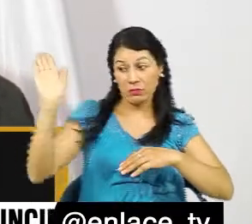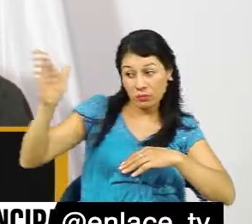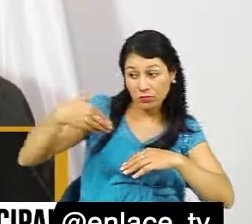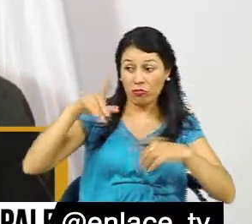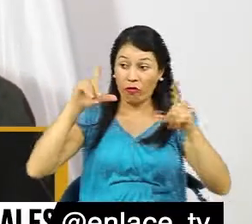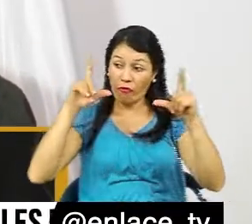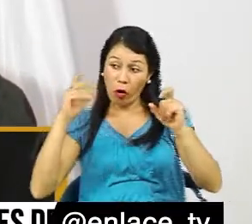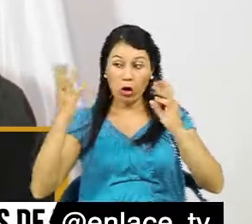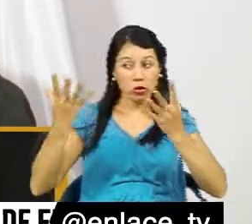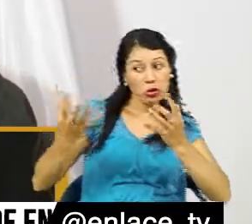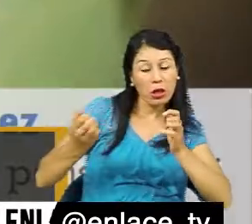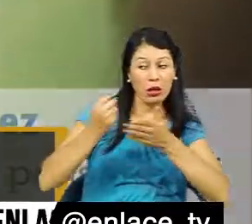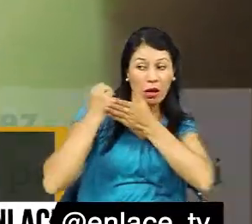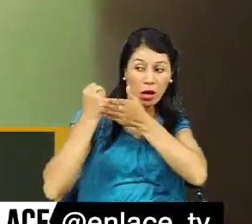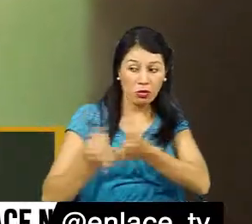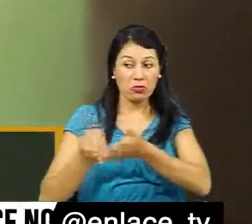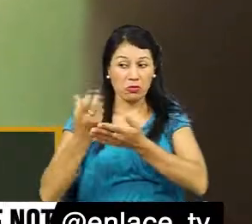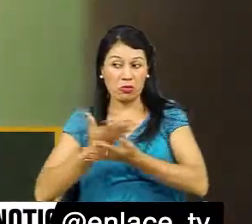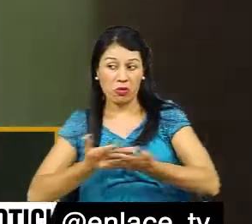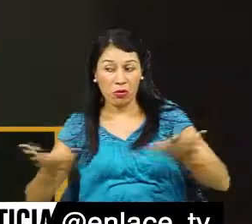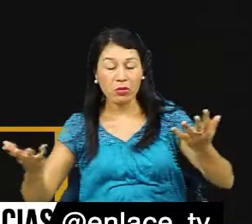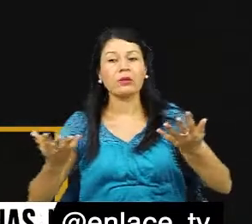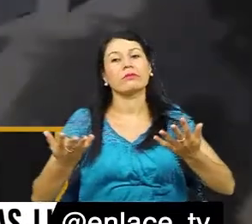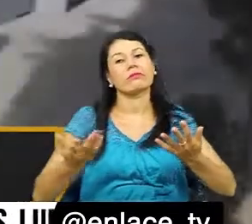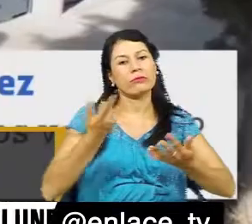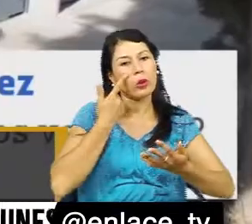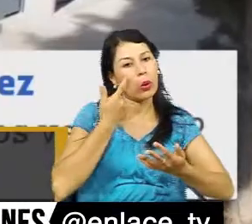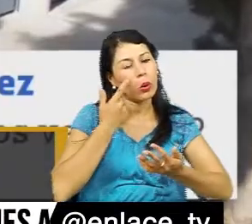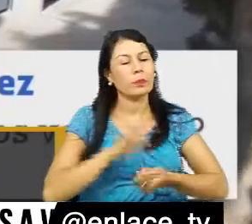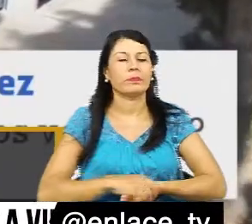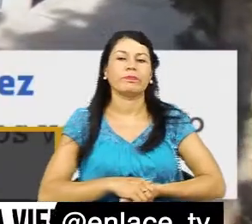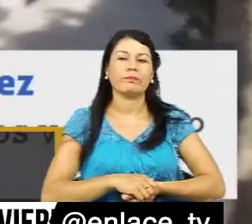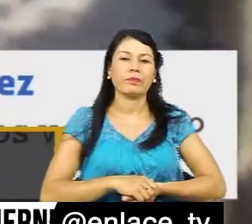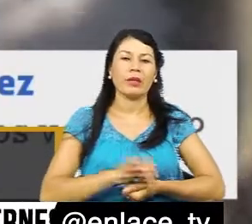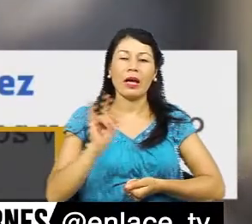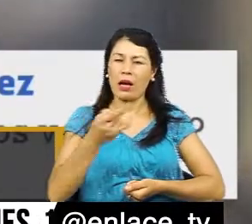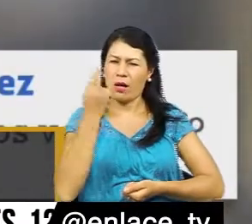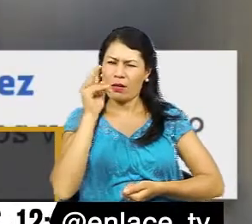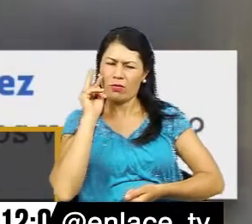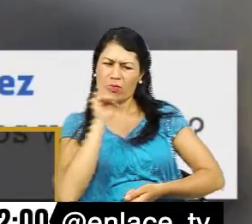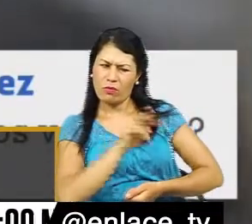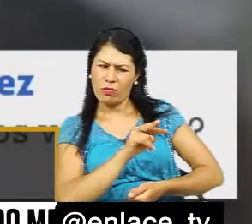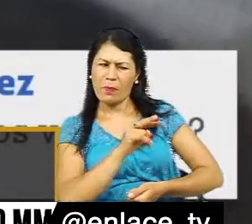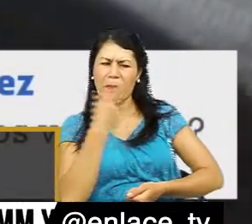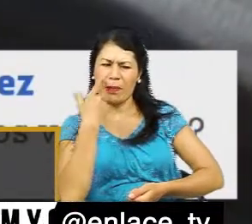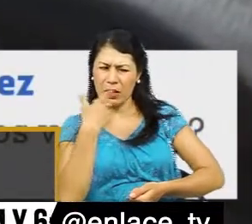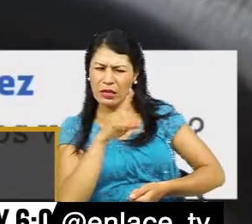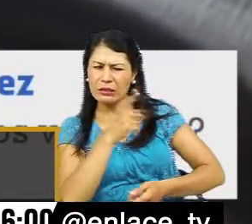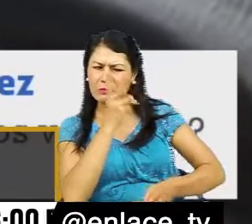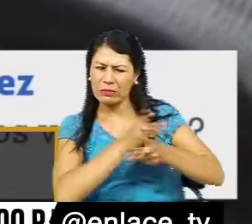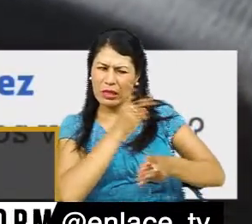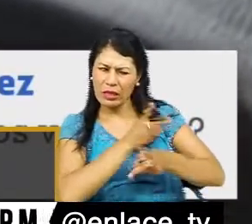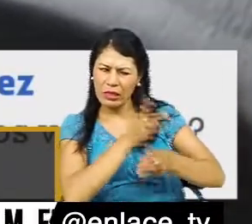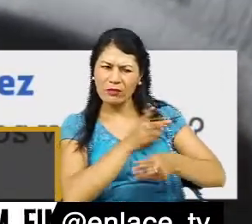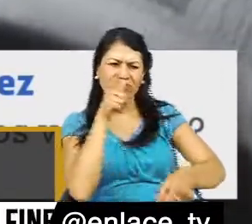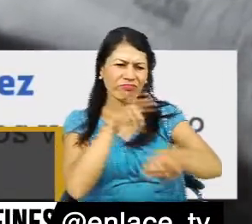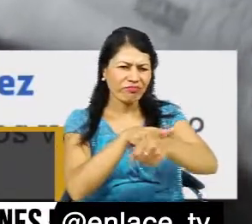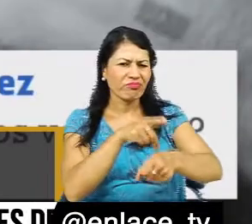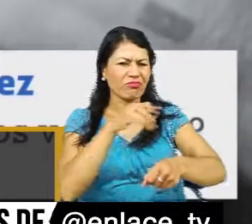obviamente fotografías de niños, niñas y adolescentes. En caso de conocer alguna situación que ponga en riesgo la integridad de sus hijos menores de